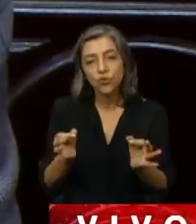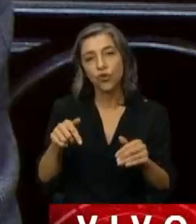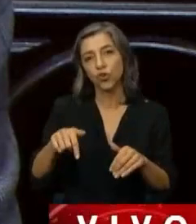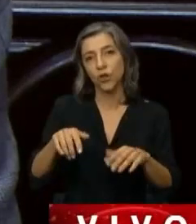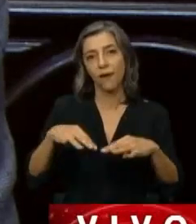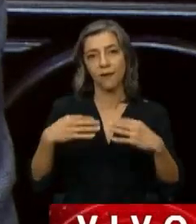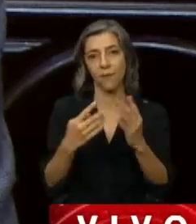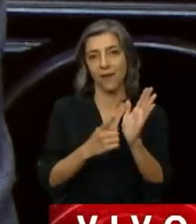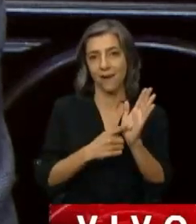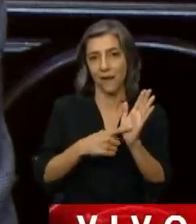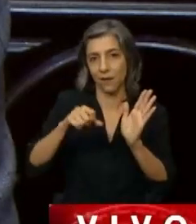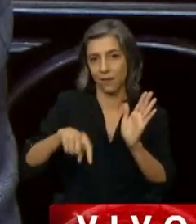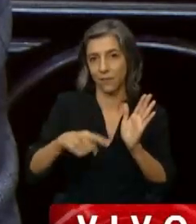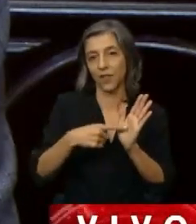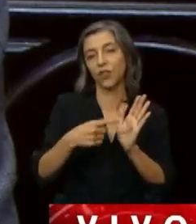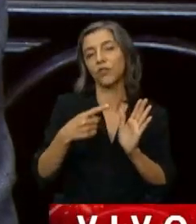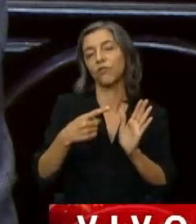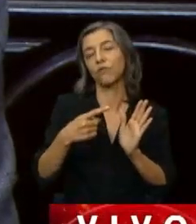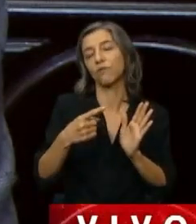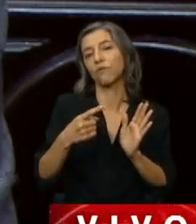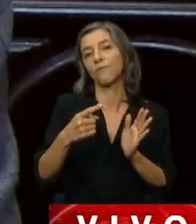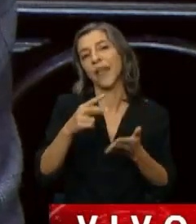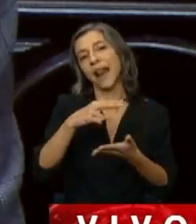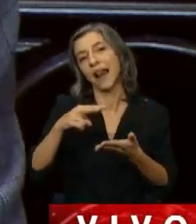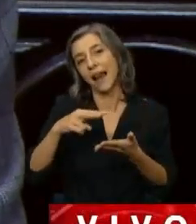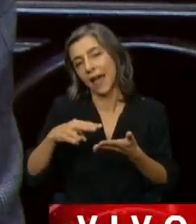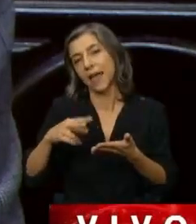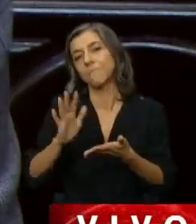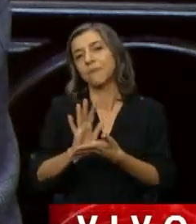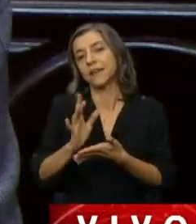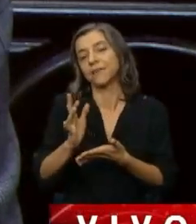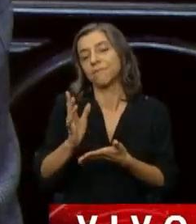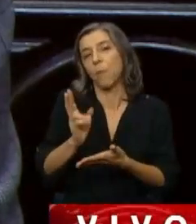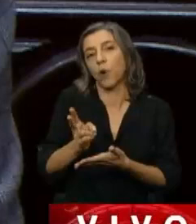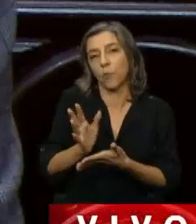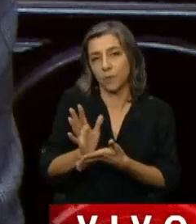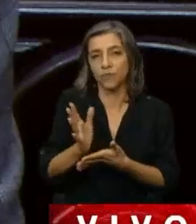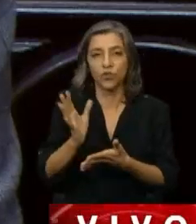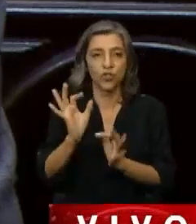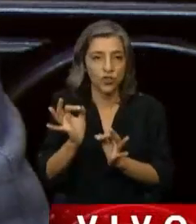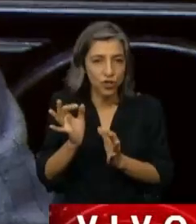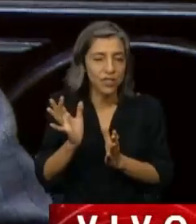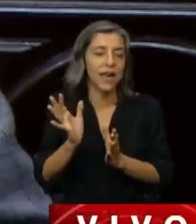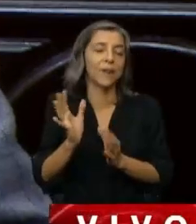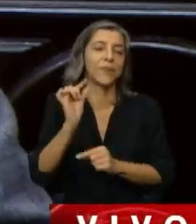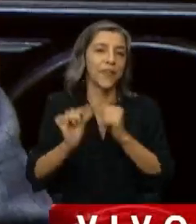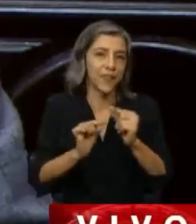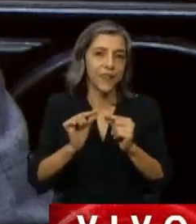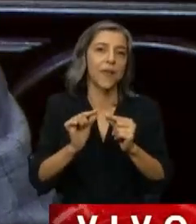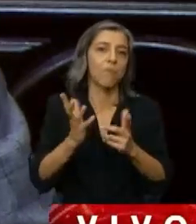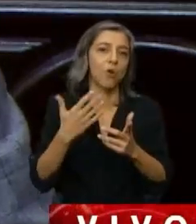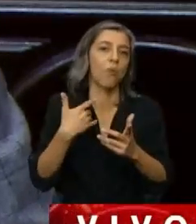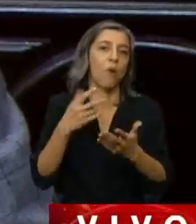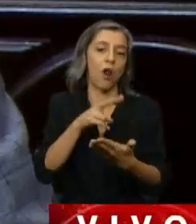impone, aunque es una práctica que se va abandonando, no leer los discursos, pero sí le tengo que pedir